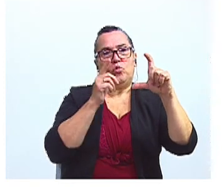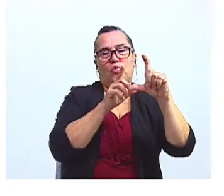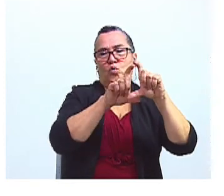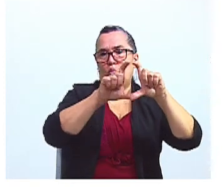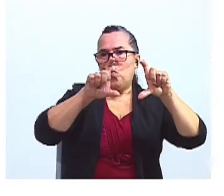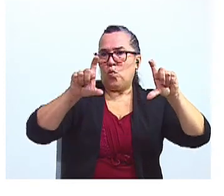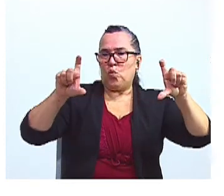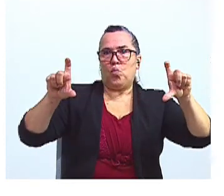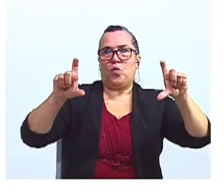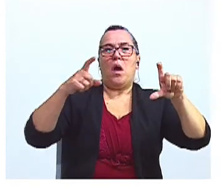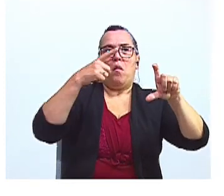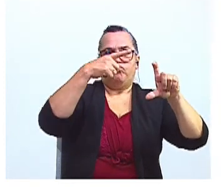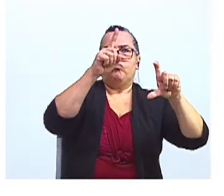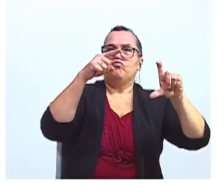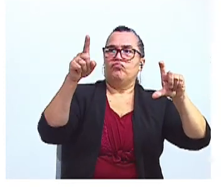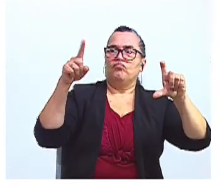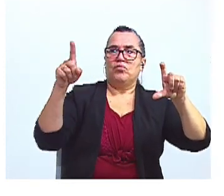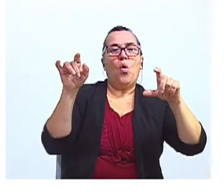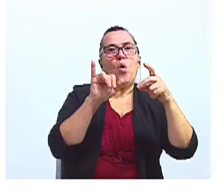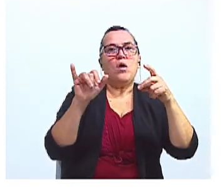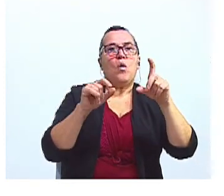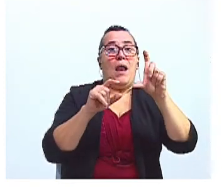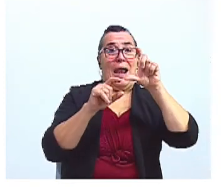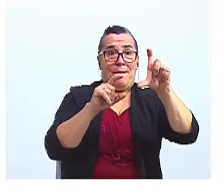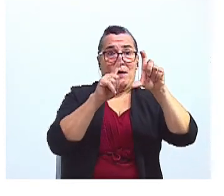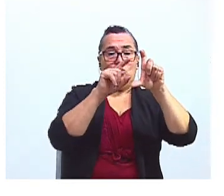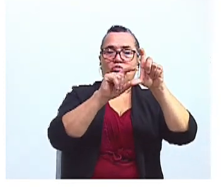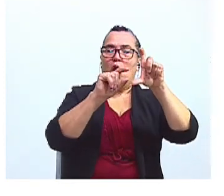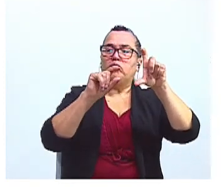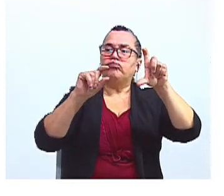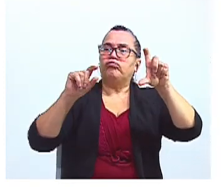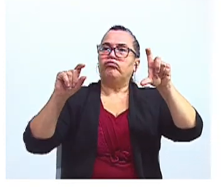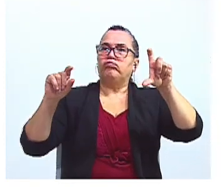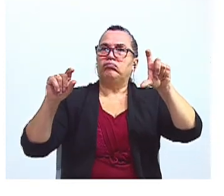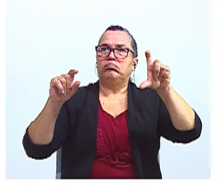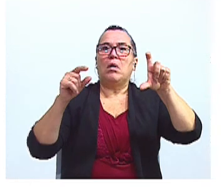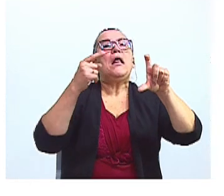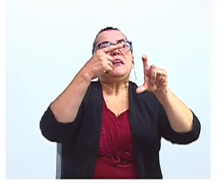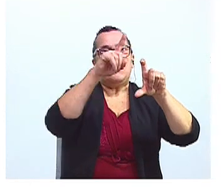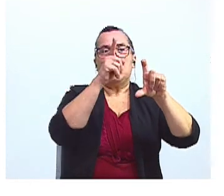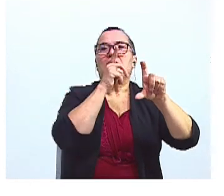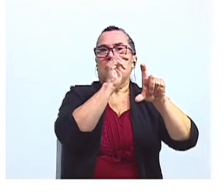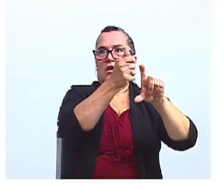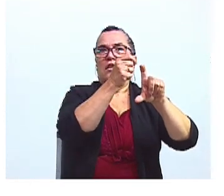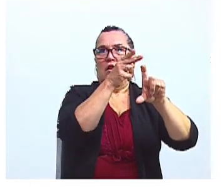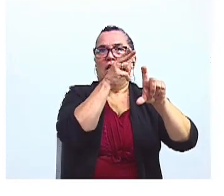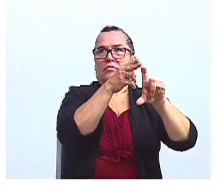con mayúscula como si se trata únicamente de la mayúscula inicial.